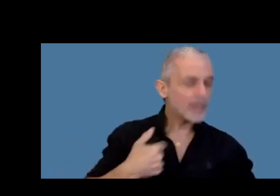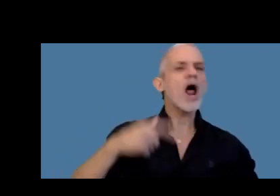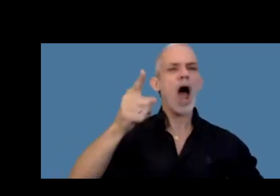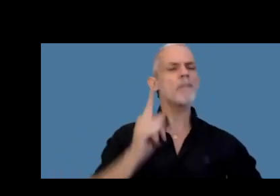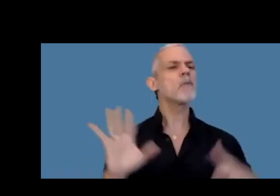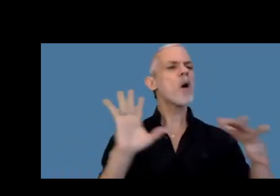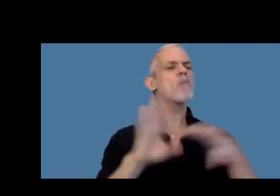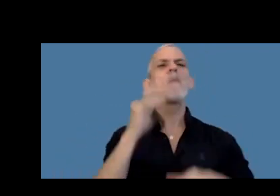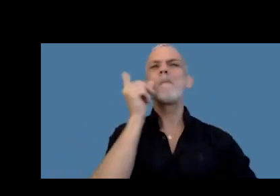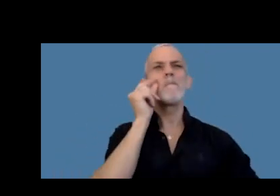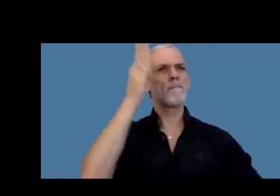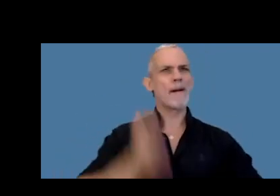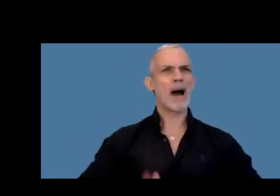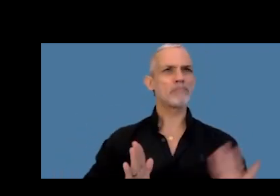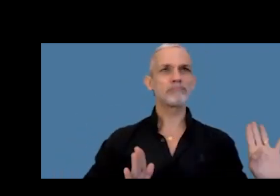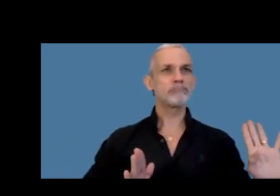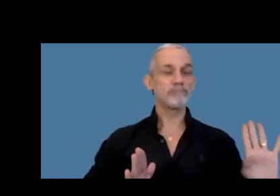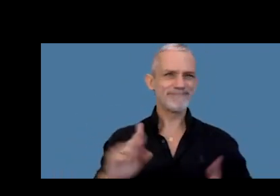filiatorios,